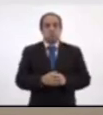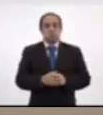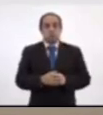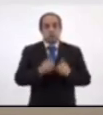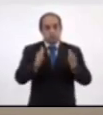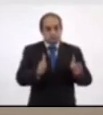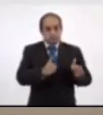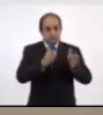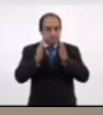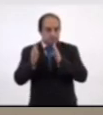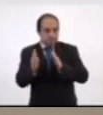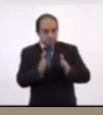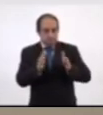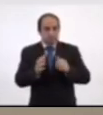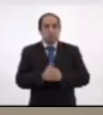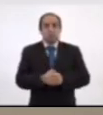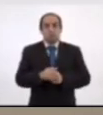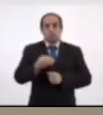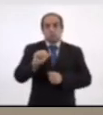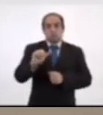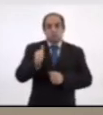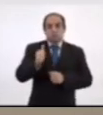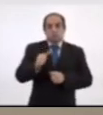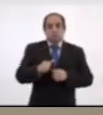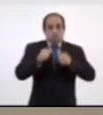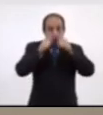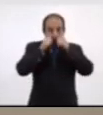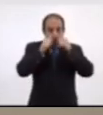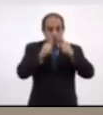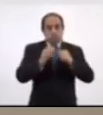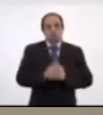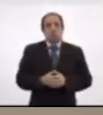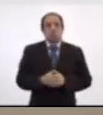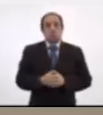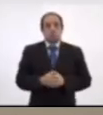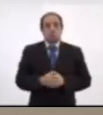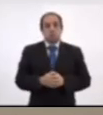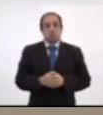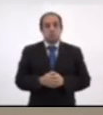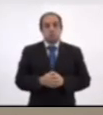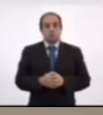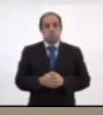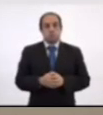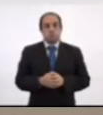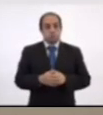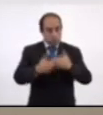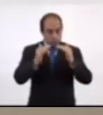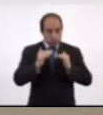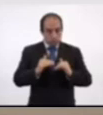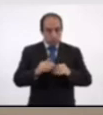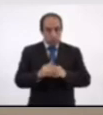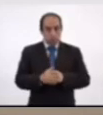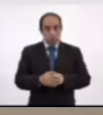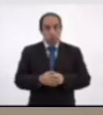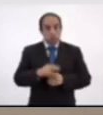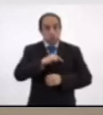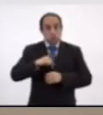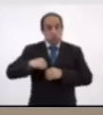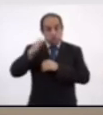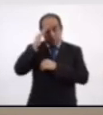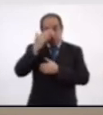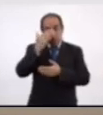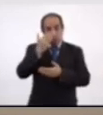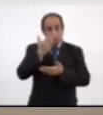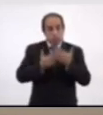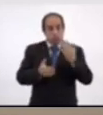posponer otras tantas. Si pueden pasar la siguiente. Y por eso es que creemos que hoy que